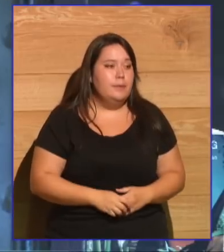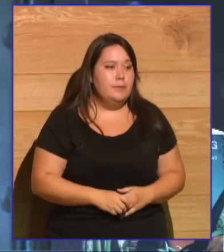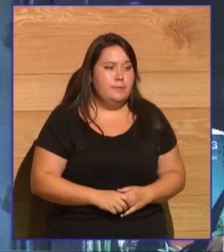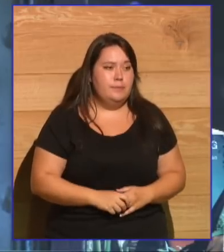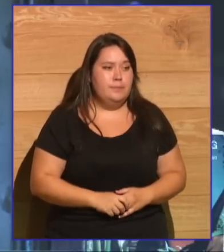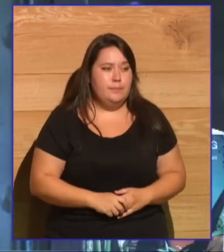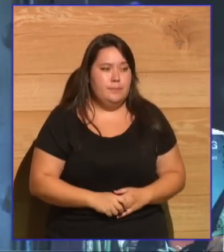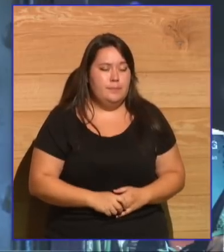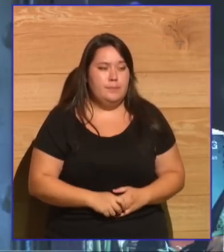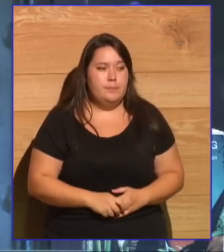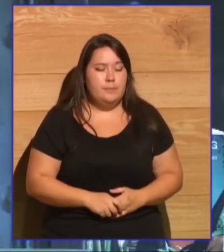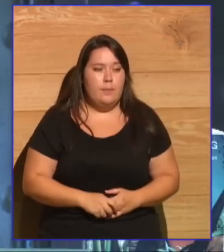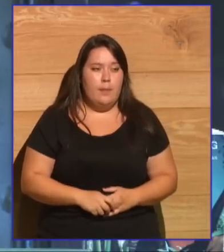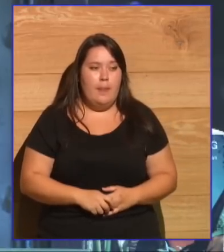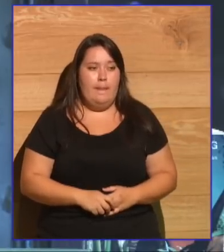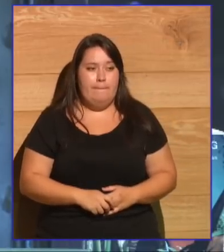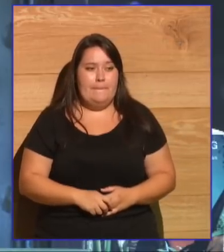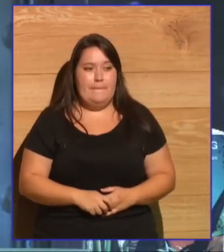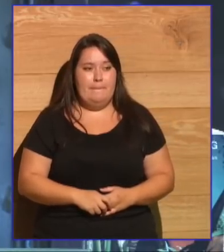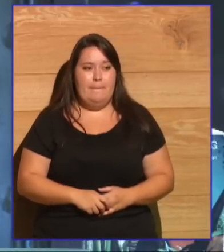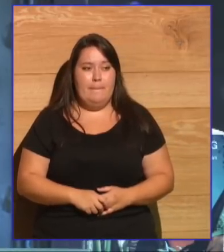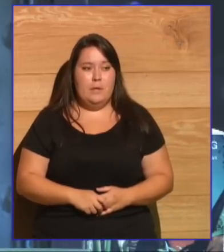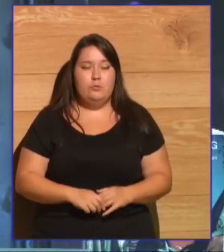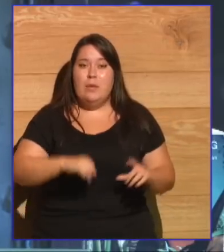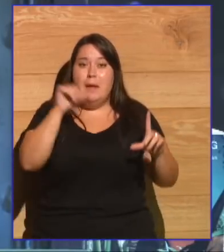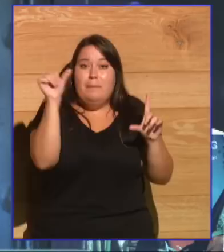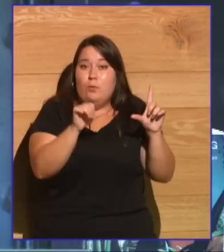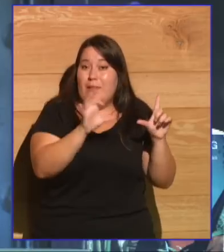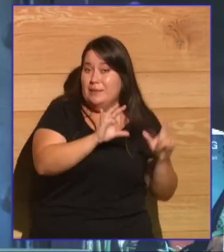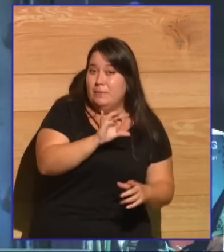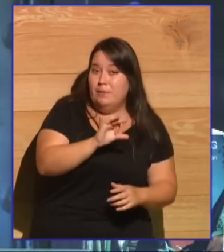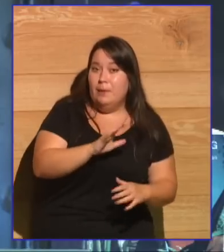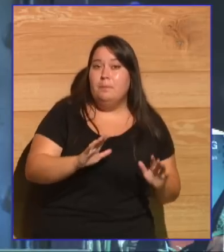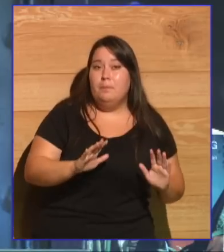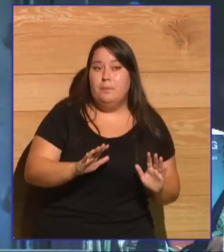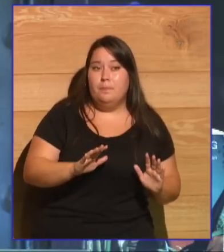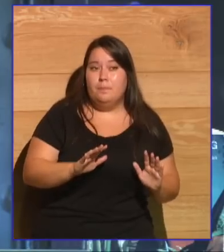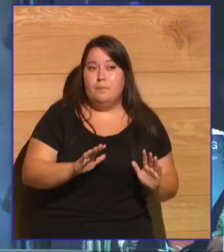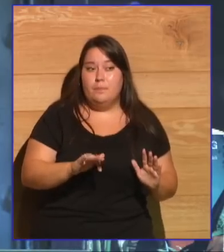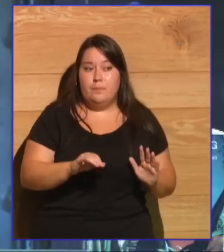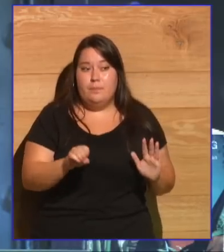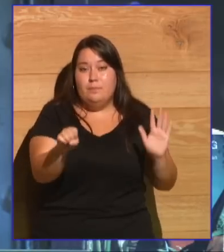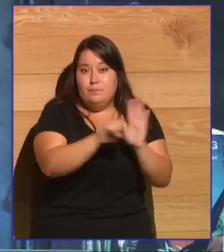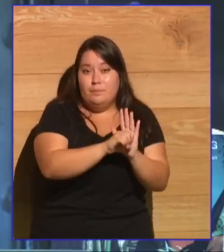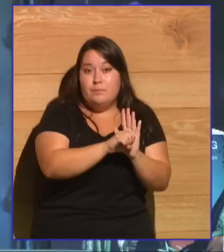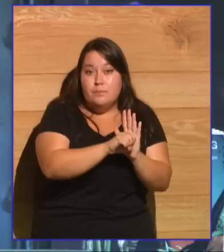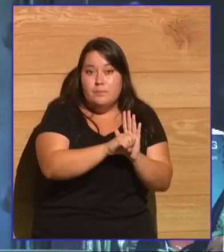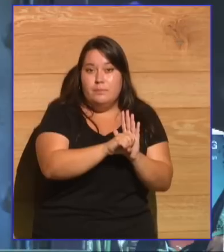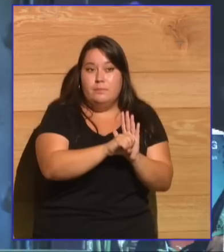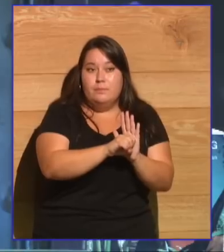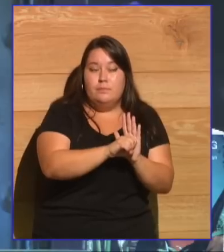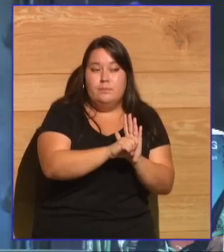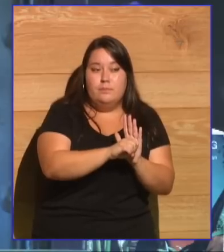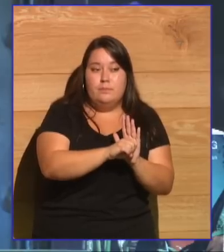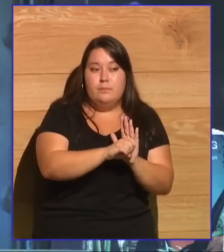lo menos yo veo una peli de spielberg en lo que tiene eso de sello al margen de que de